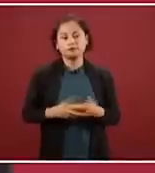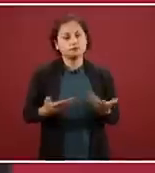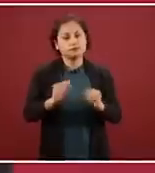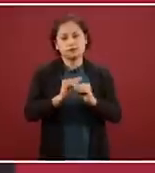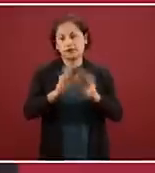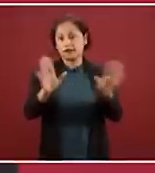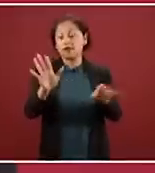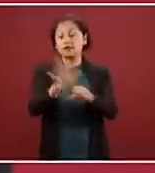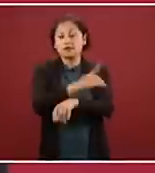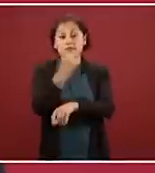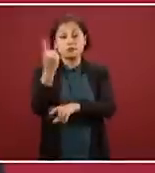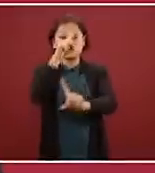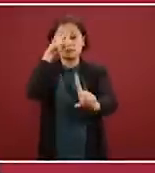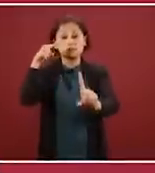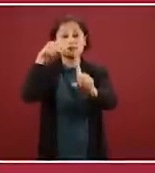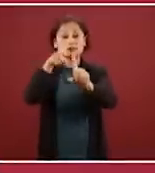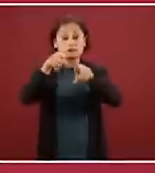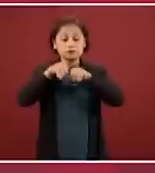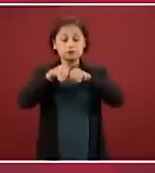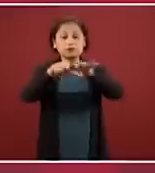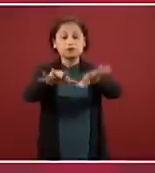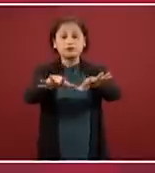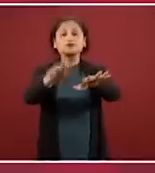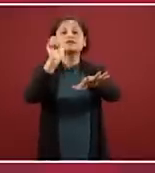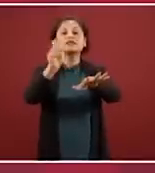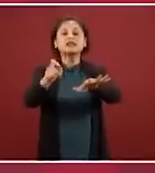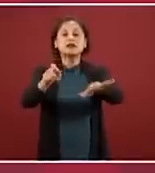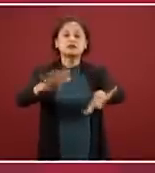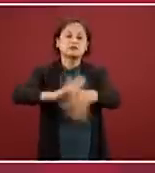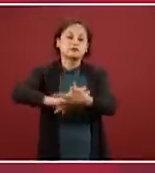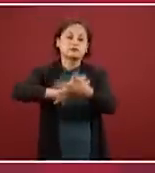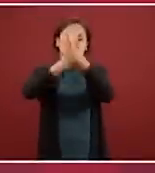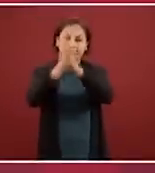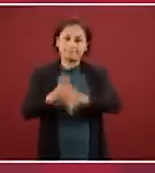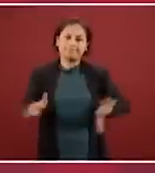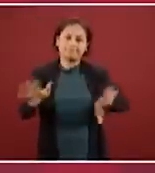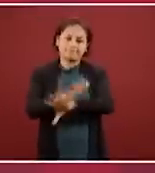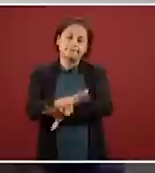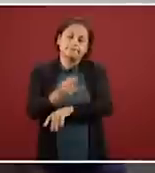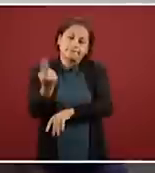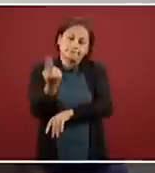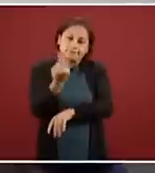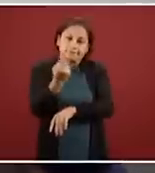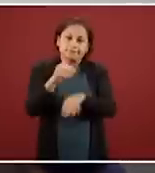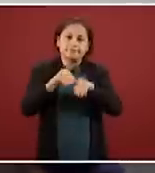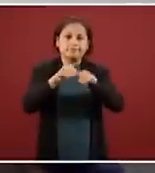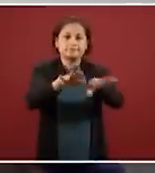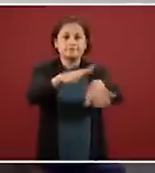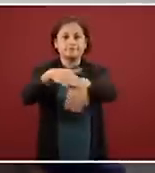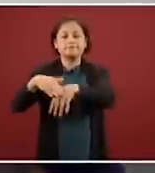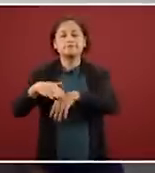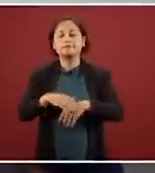promoviendo y llevando a cabo una transformación. Estaba pensando en 21